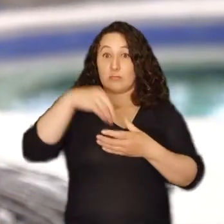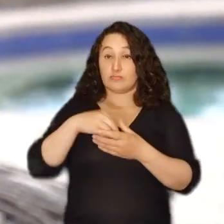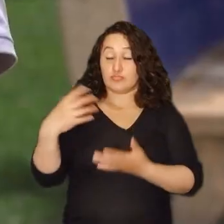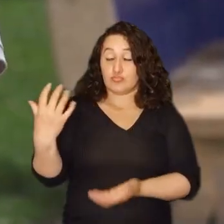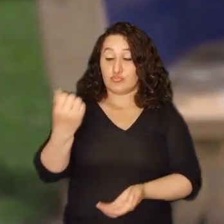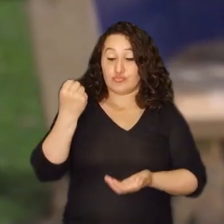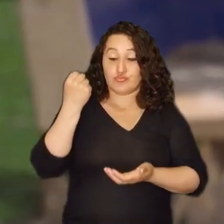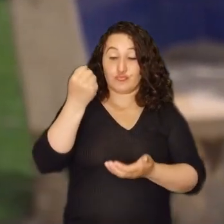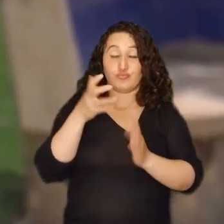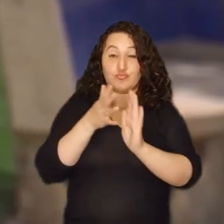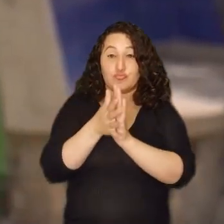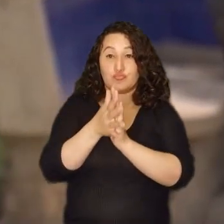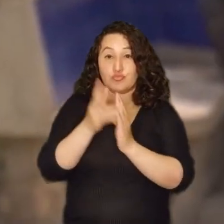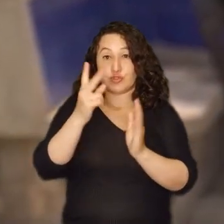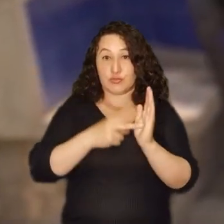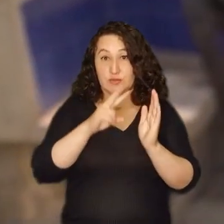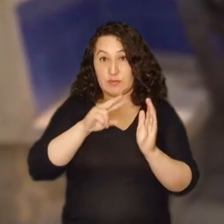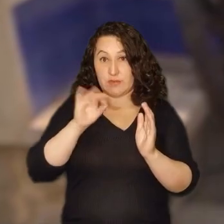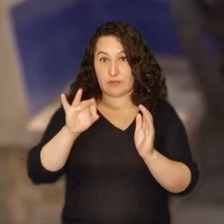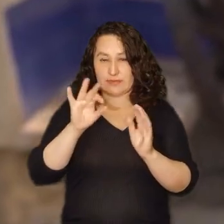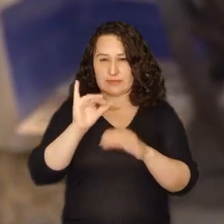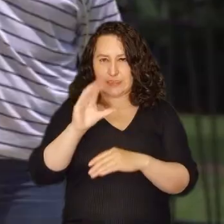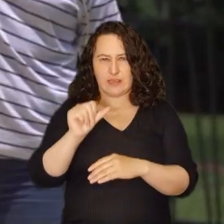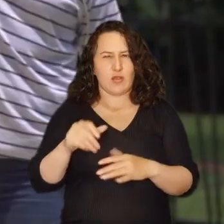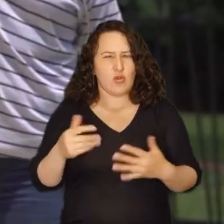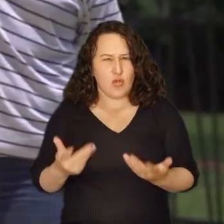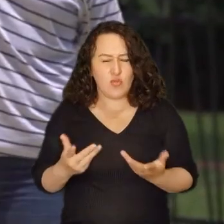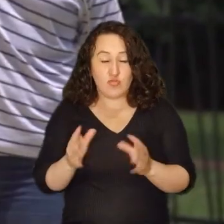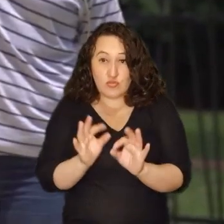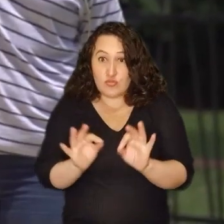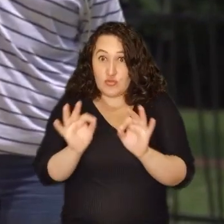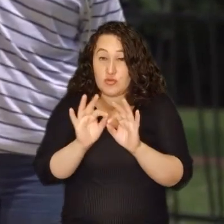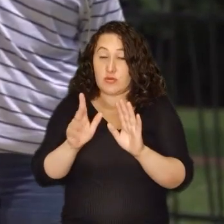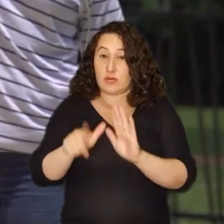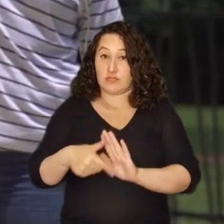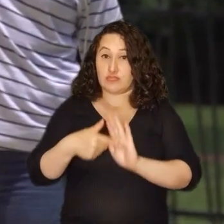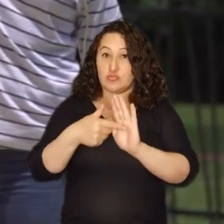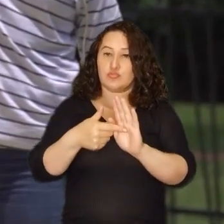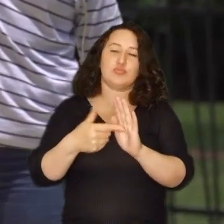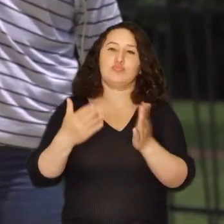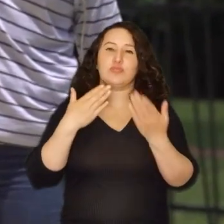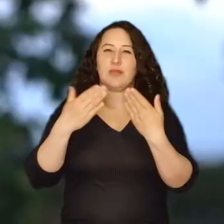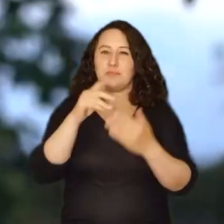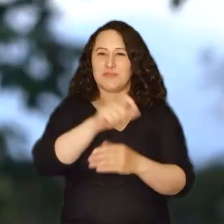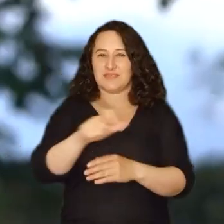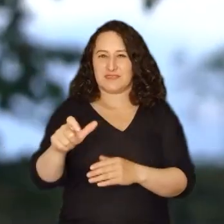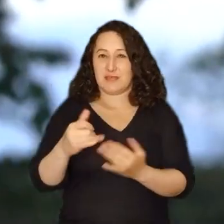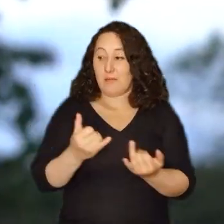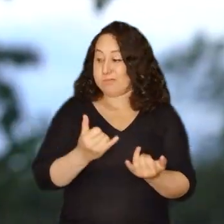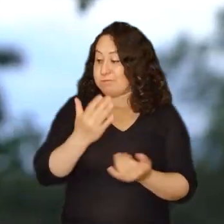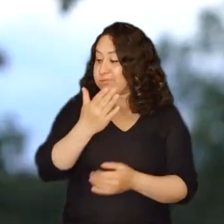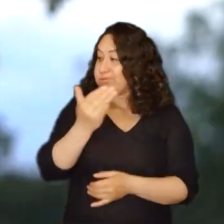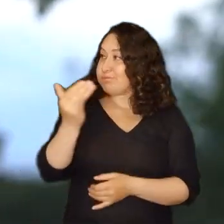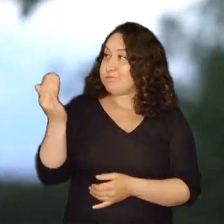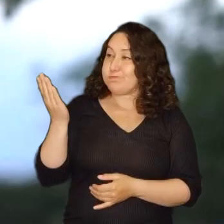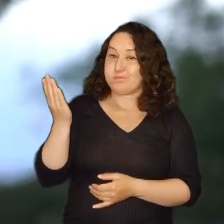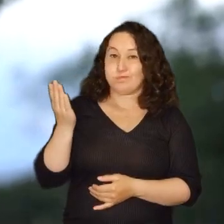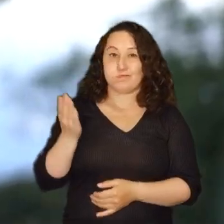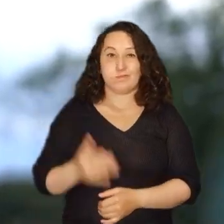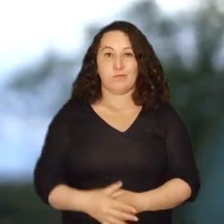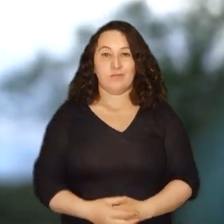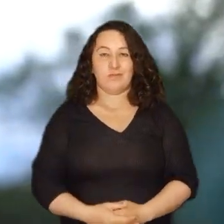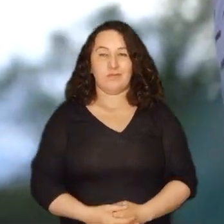Dentro de la rendición de cuentas de 2023 del ICA, una de las partes más importantes es la muestra campesina que estamos viendo acá.